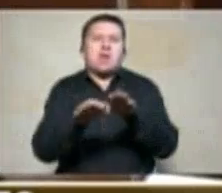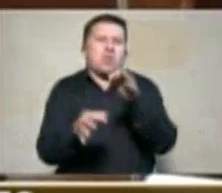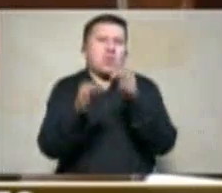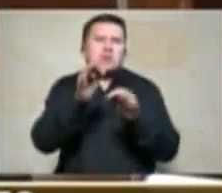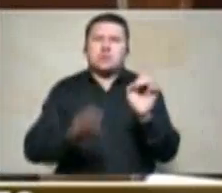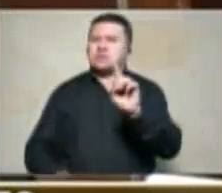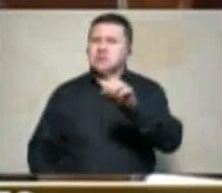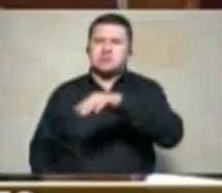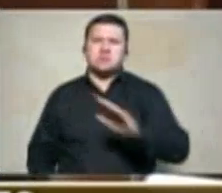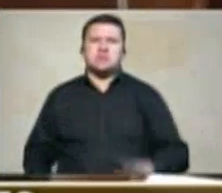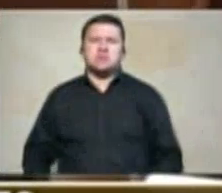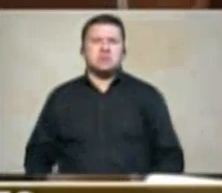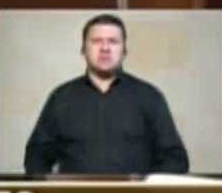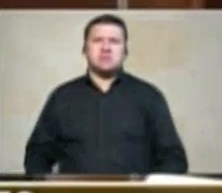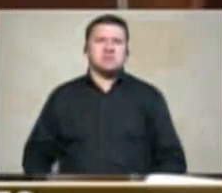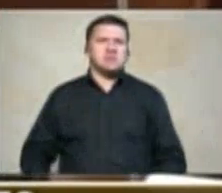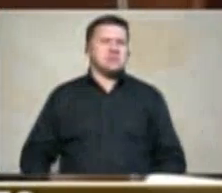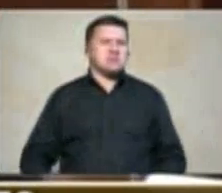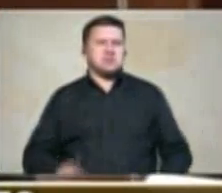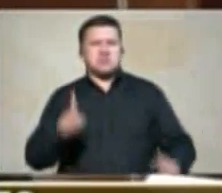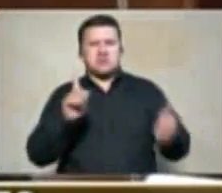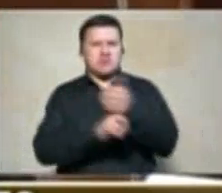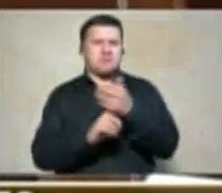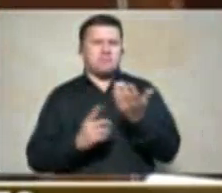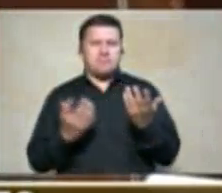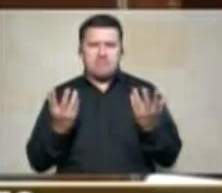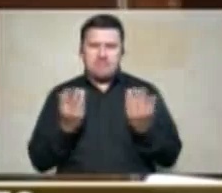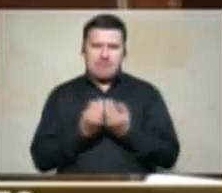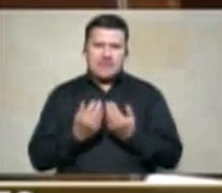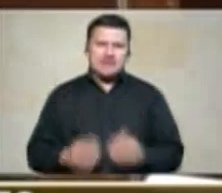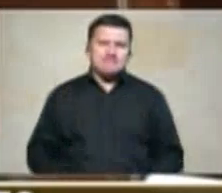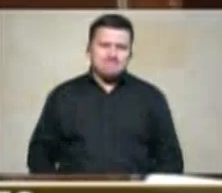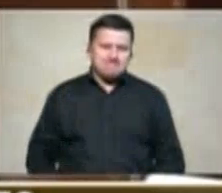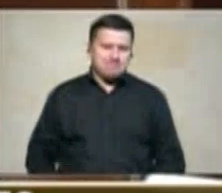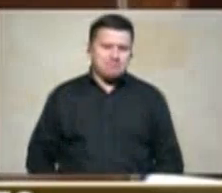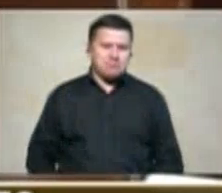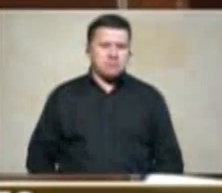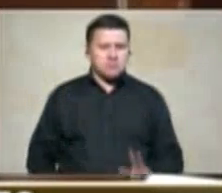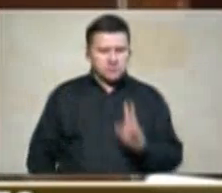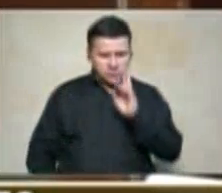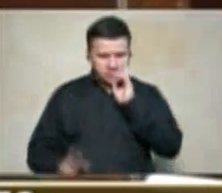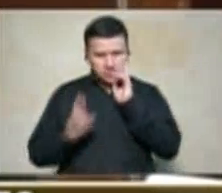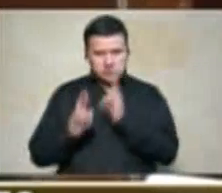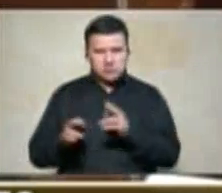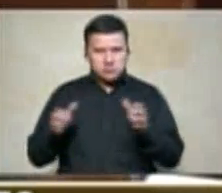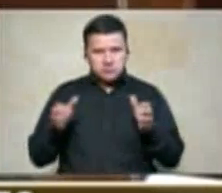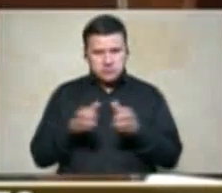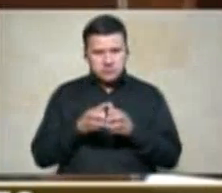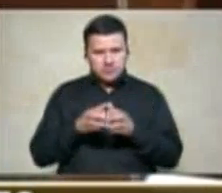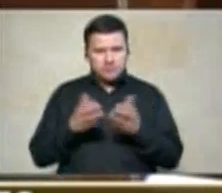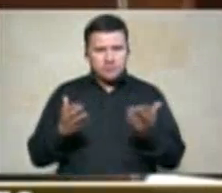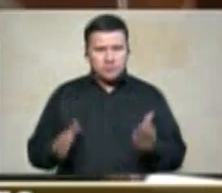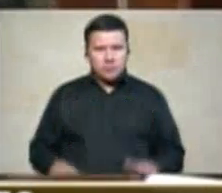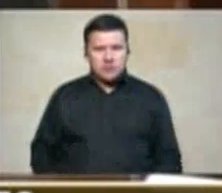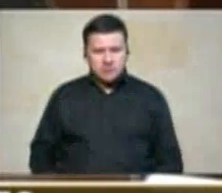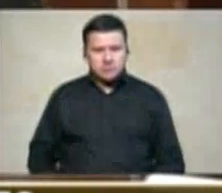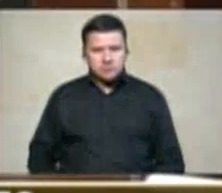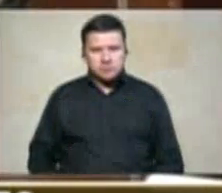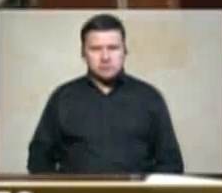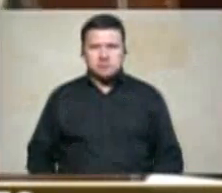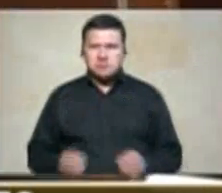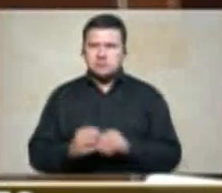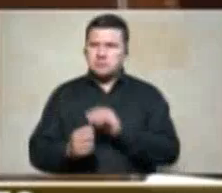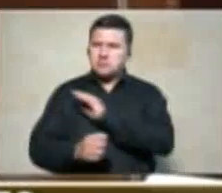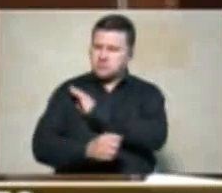plenitud hasta que no reconoce que ante la justicia hay unos más fuertes y unos más débiles.